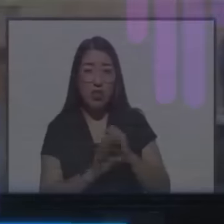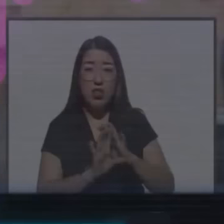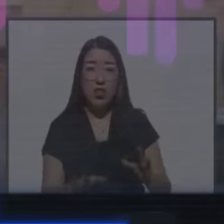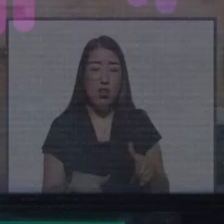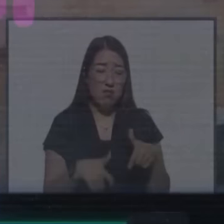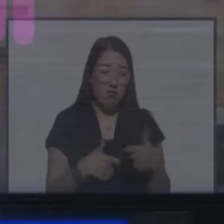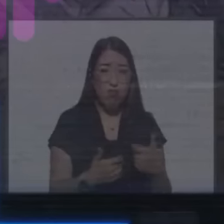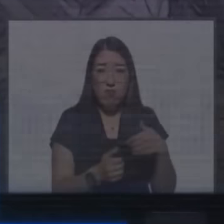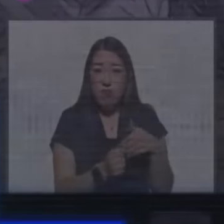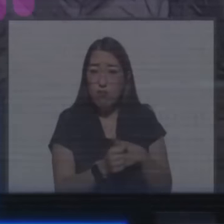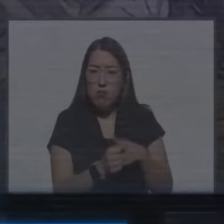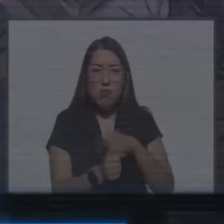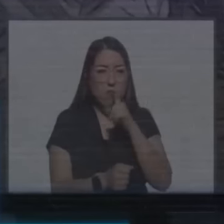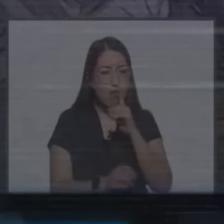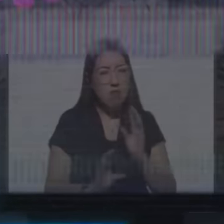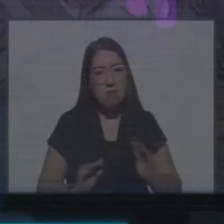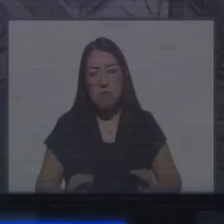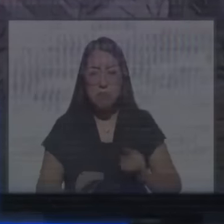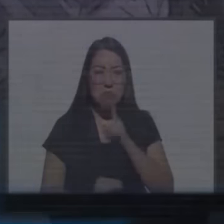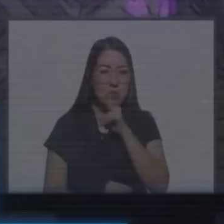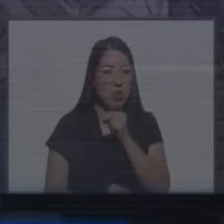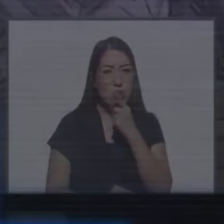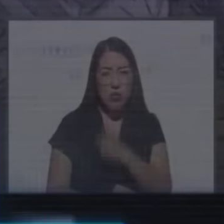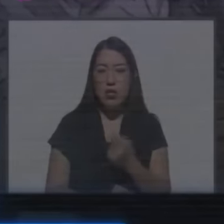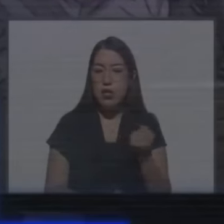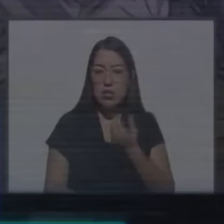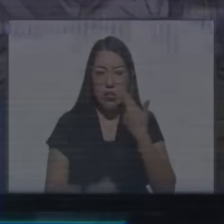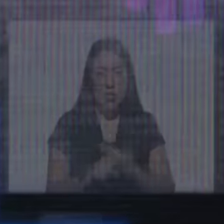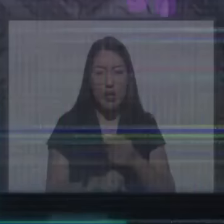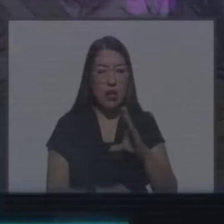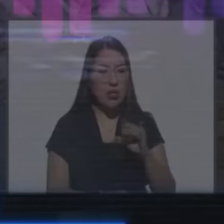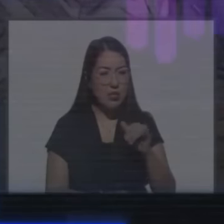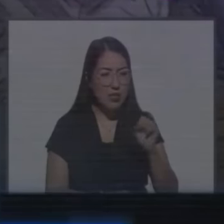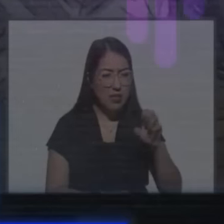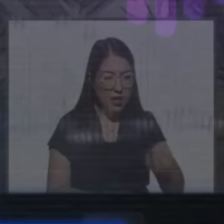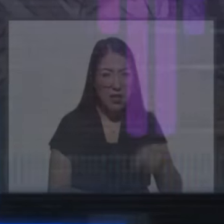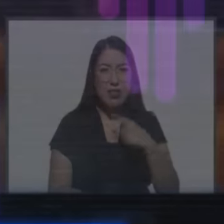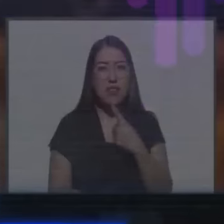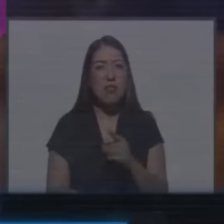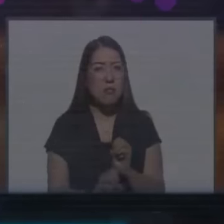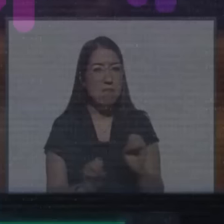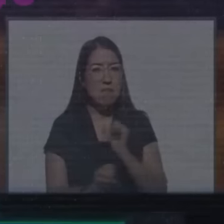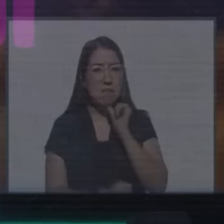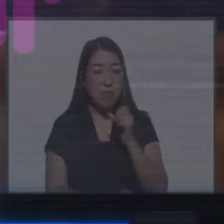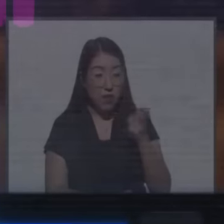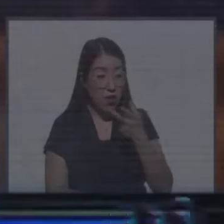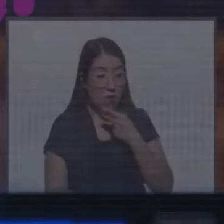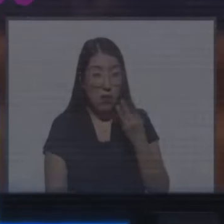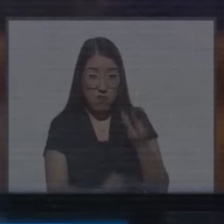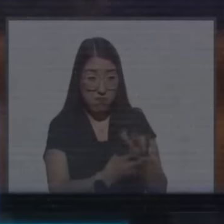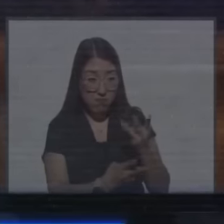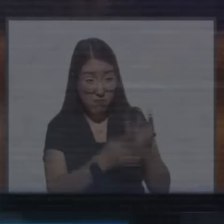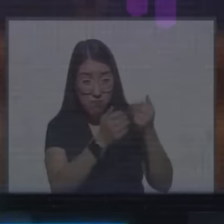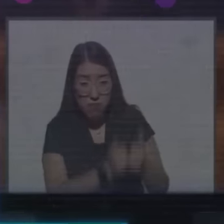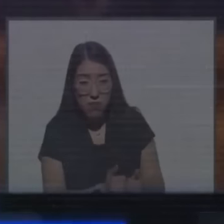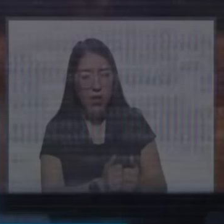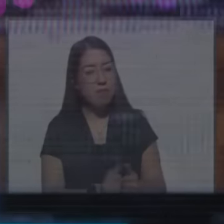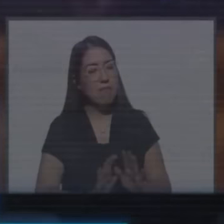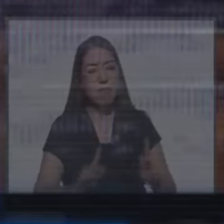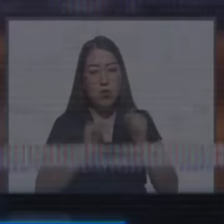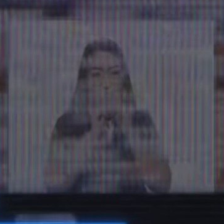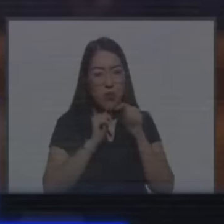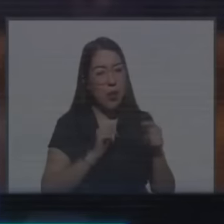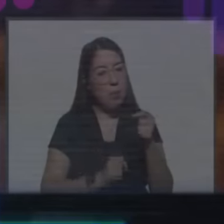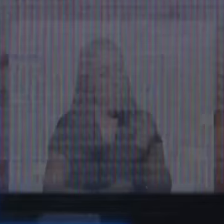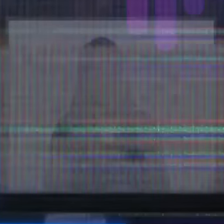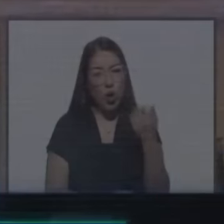la Secretaría de Gobernación, que ocultó el CISEN, es decir, es un hombre que lo que le den es poco, pero yo insisto, mira, no es un